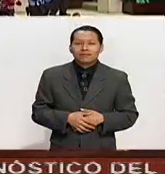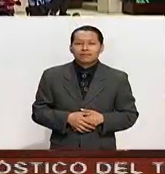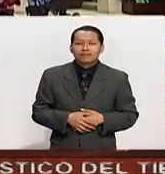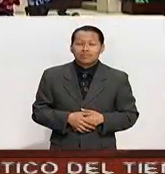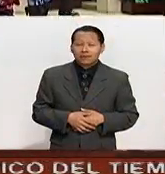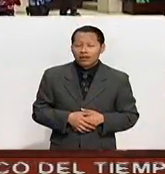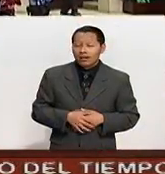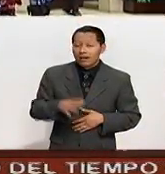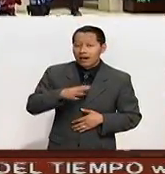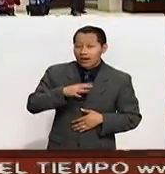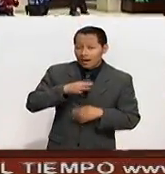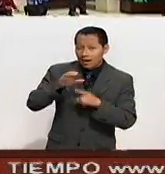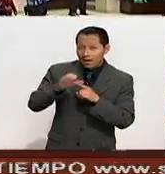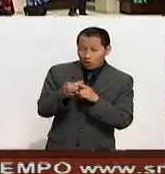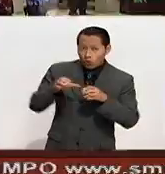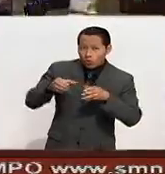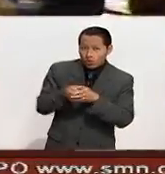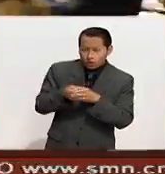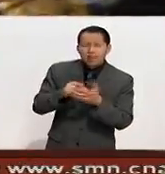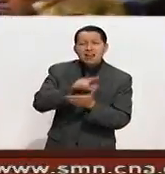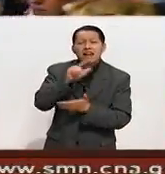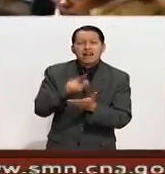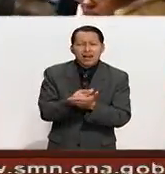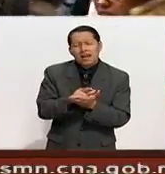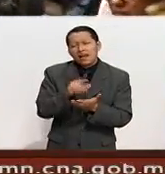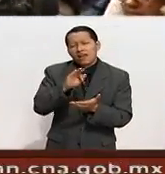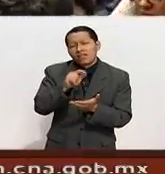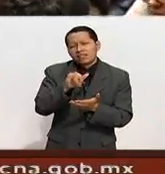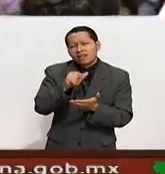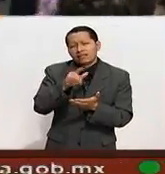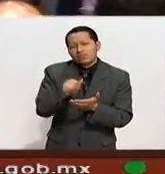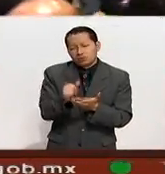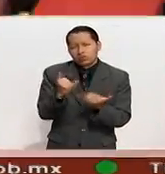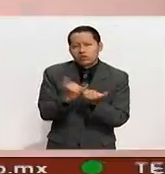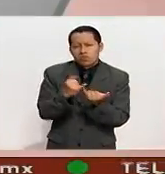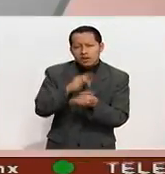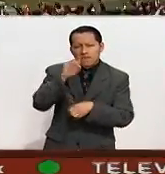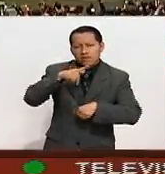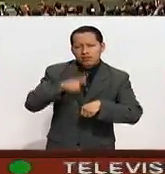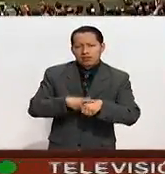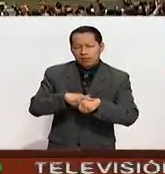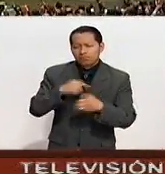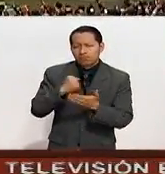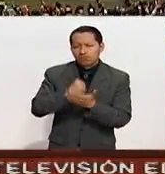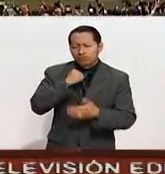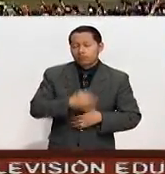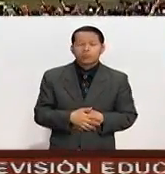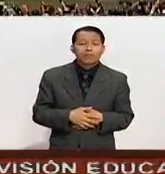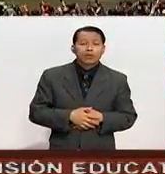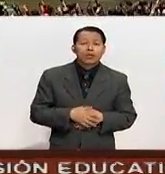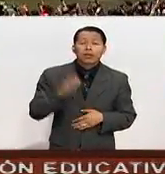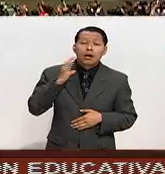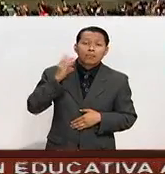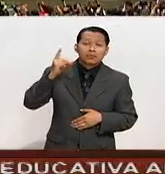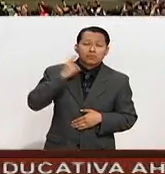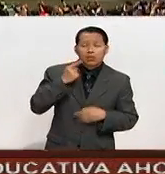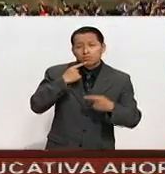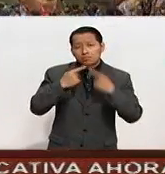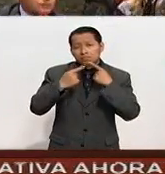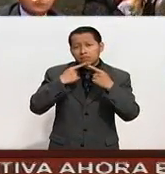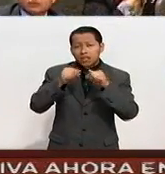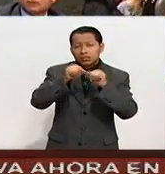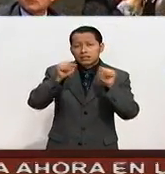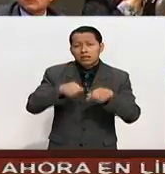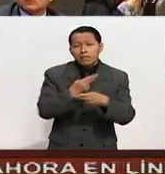Aprueban en comisiones dictamen de la Ley de Fiscalización y Rendición de Cuentas Federales. En San Lázaro se discute el Sistema